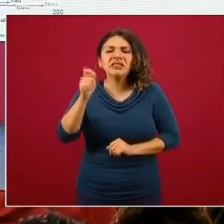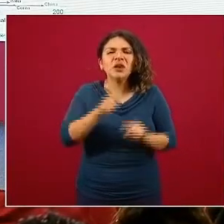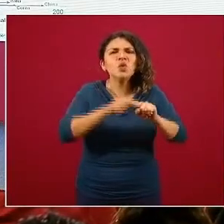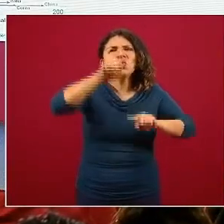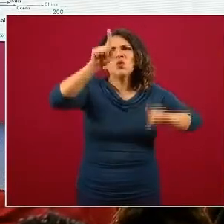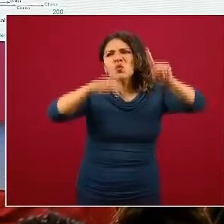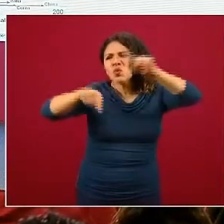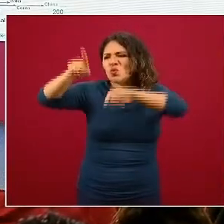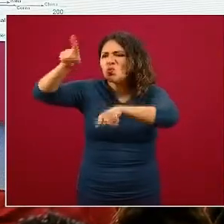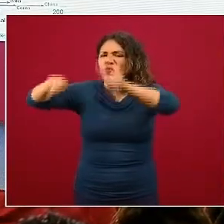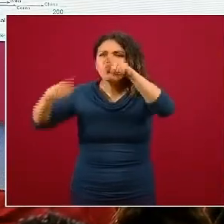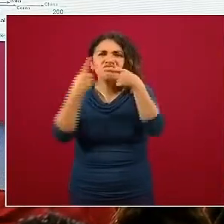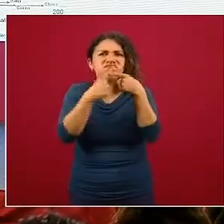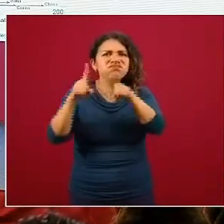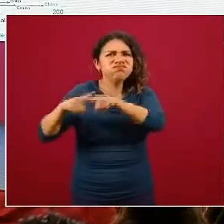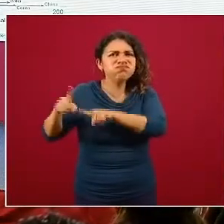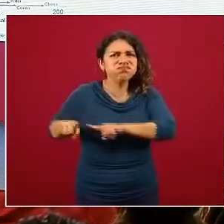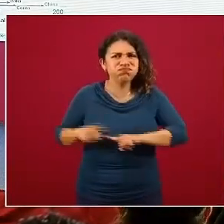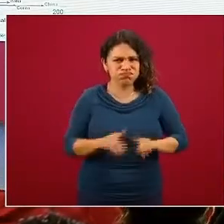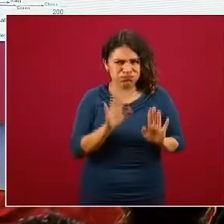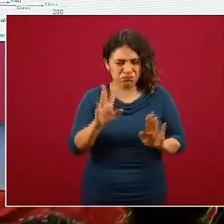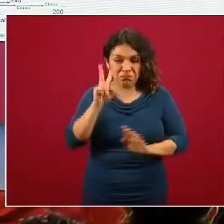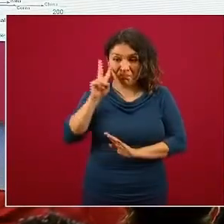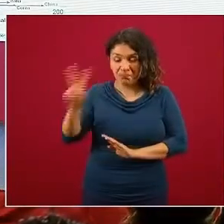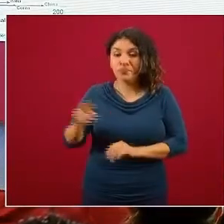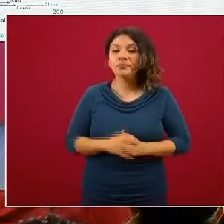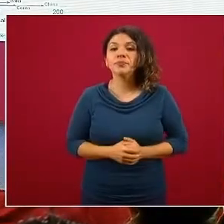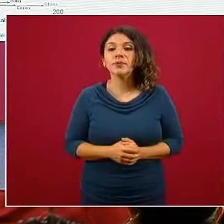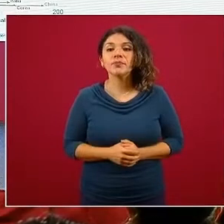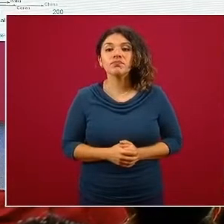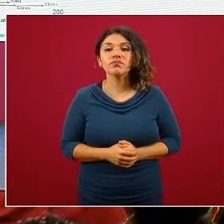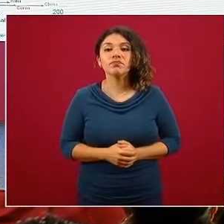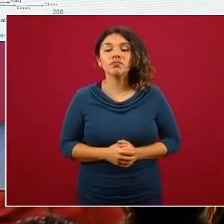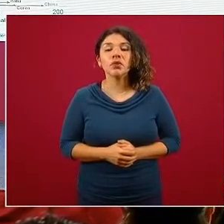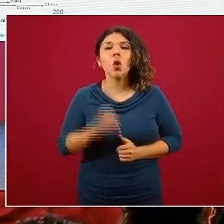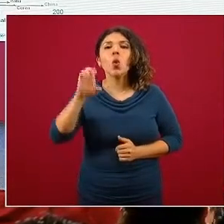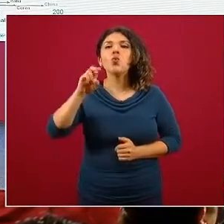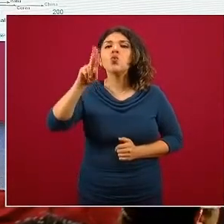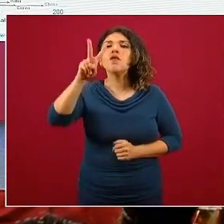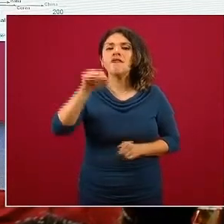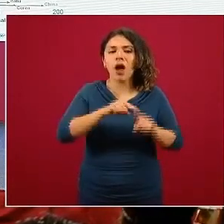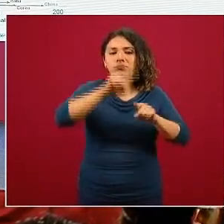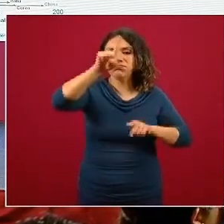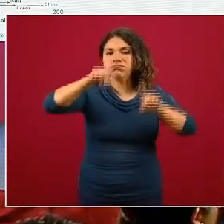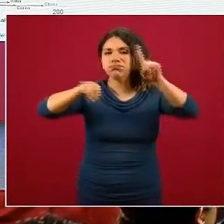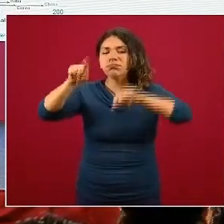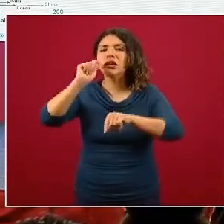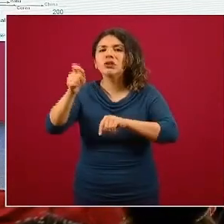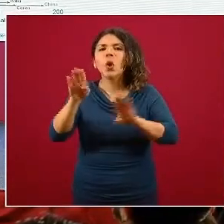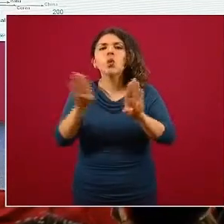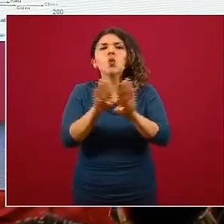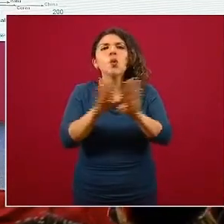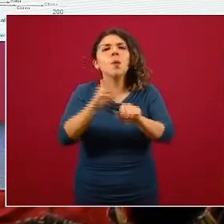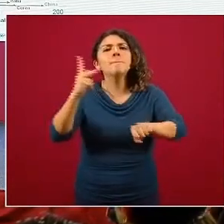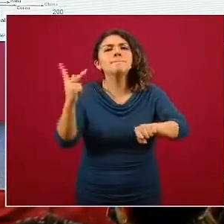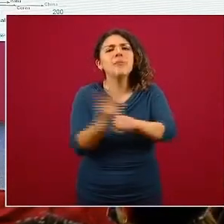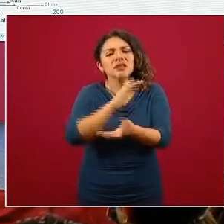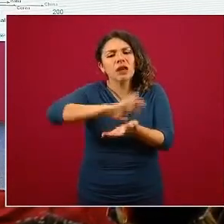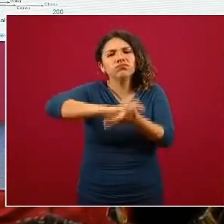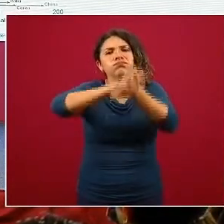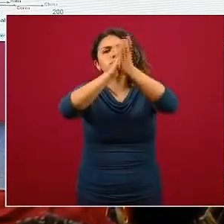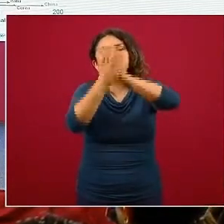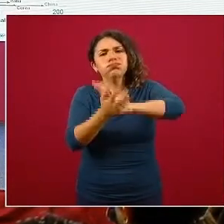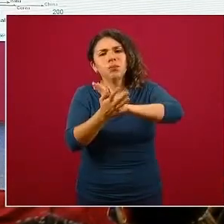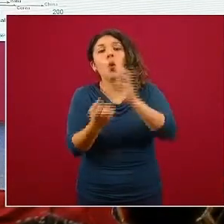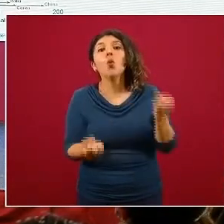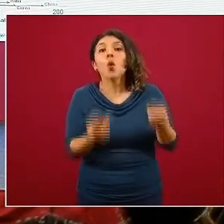curvas epidémicas. Hemos explicado muchas veces, las curvas epidémicas son la representación de un fenómeno, en este caso la ocurrencia